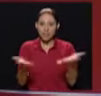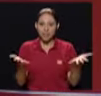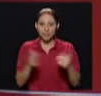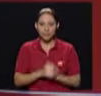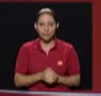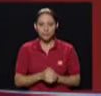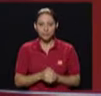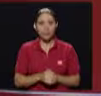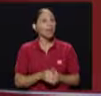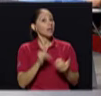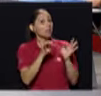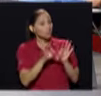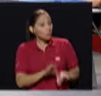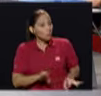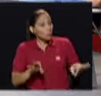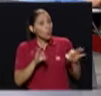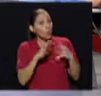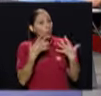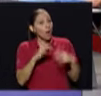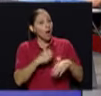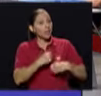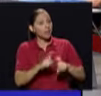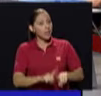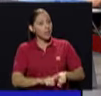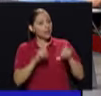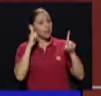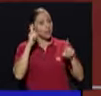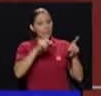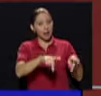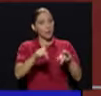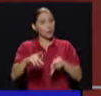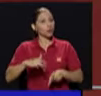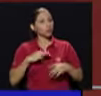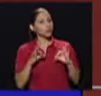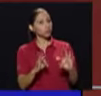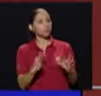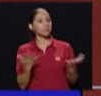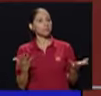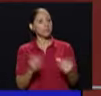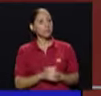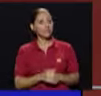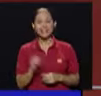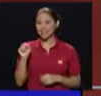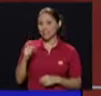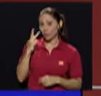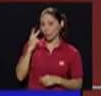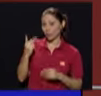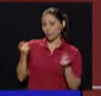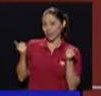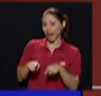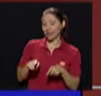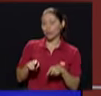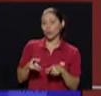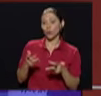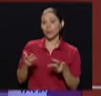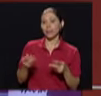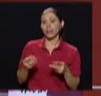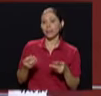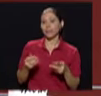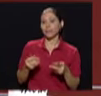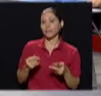Y que es fundamental, hace la diferencia para el bienestar de la población ante un evento de magnitud importante. Sí, lo vimos, el caso